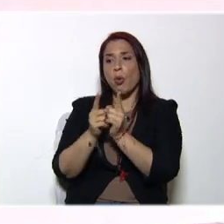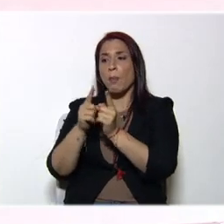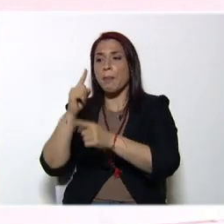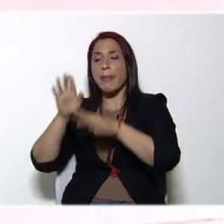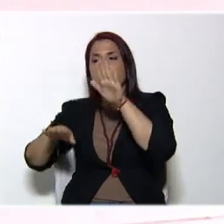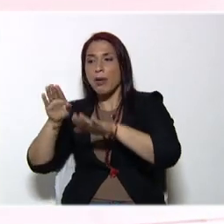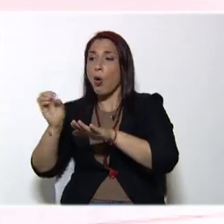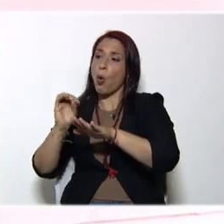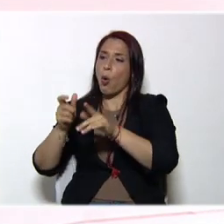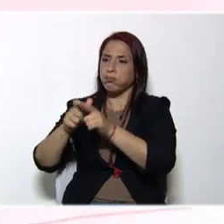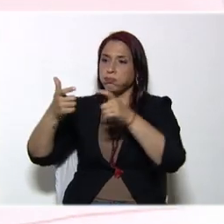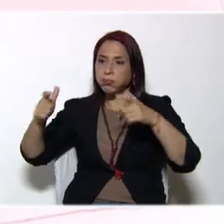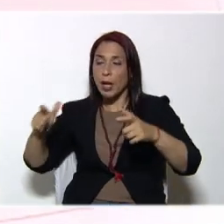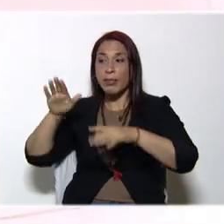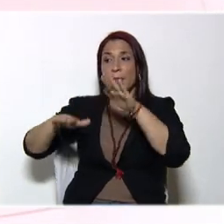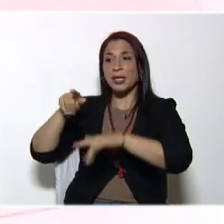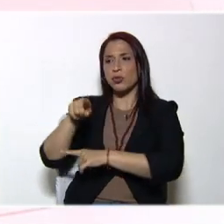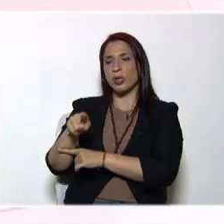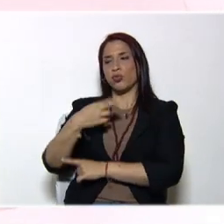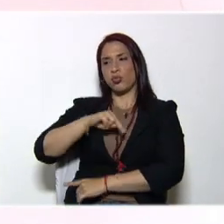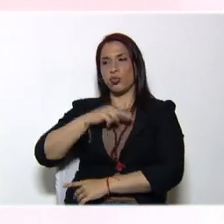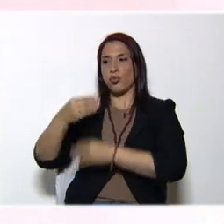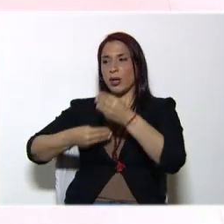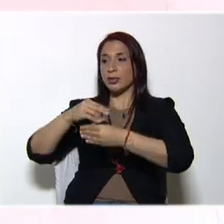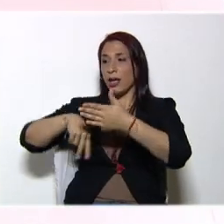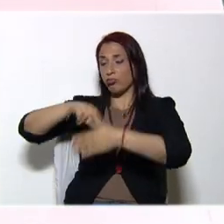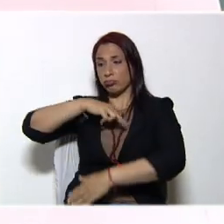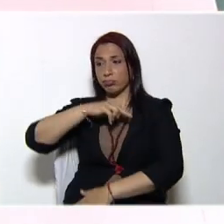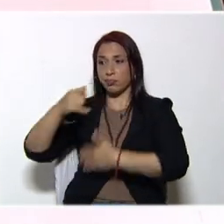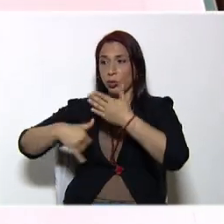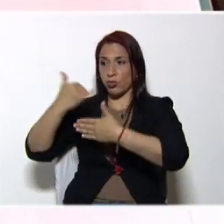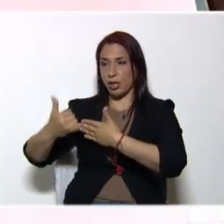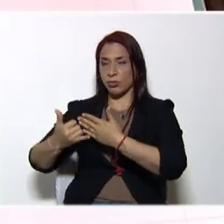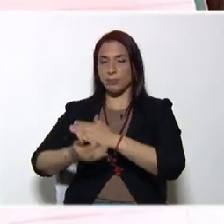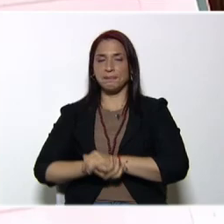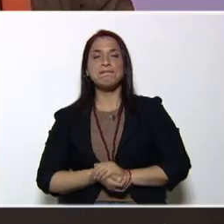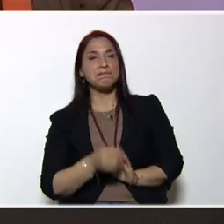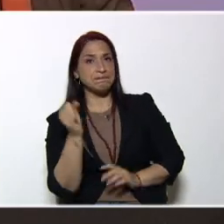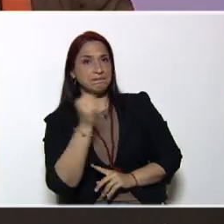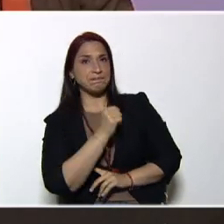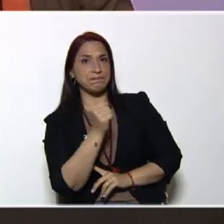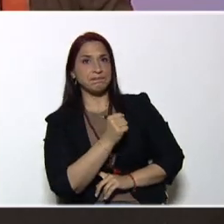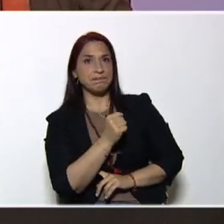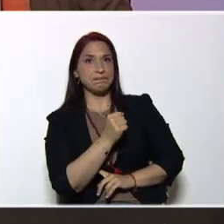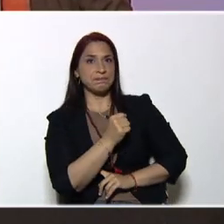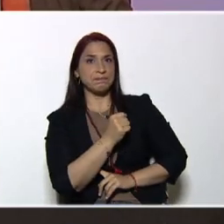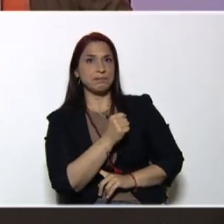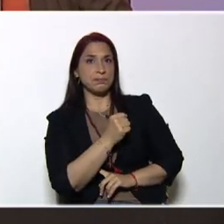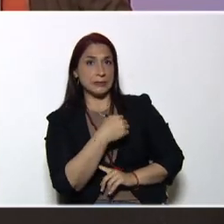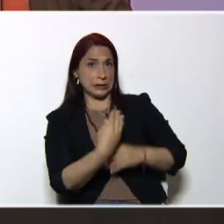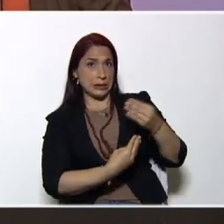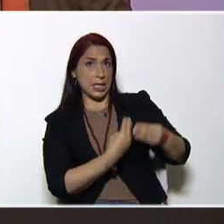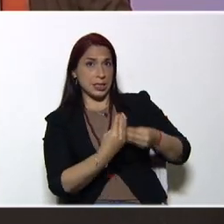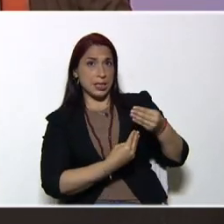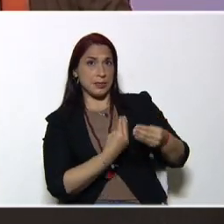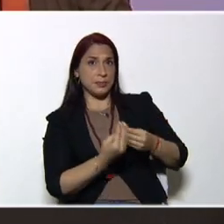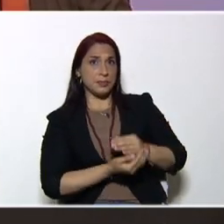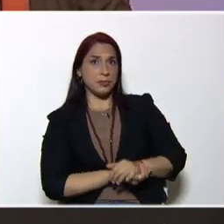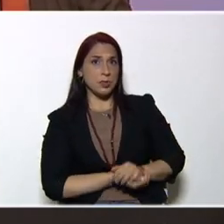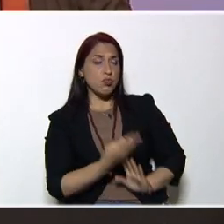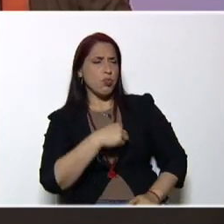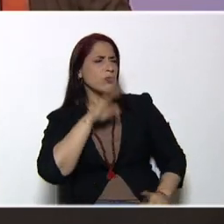largo plazo. Dependiendo de eso, vamos a realizar nuestro proyecto. Es así, profe. Si al realizar